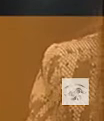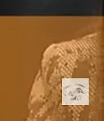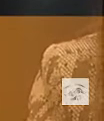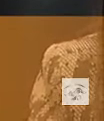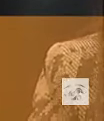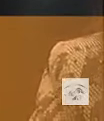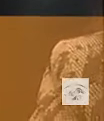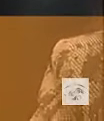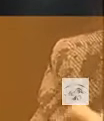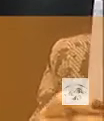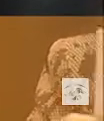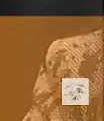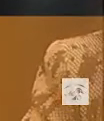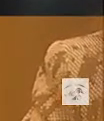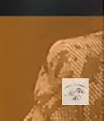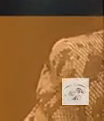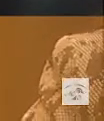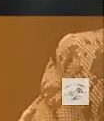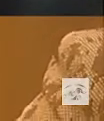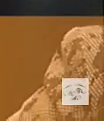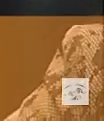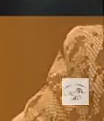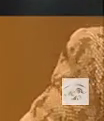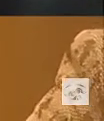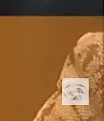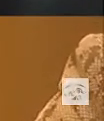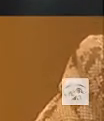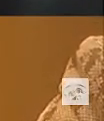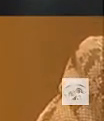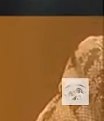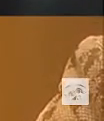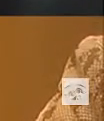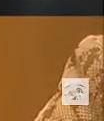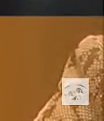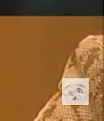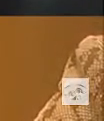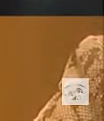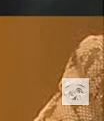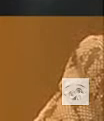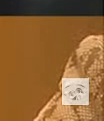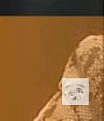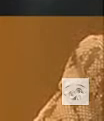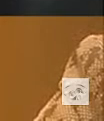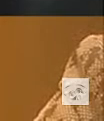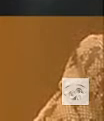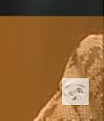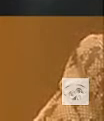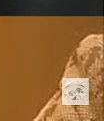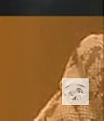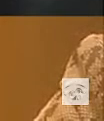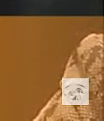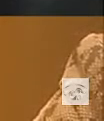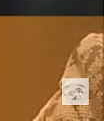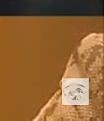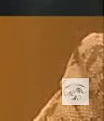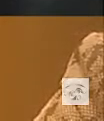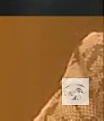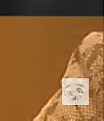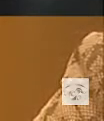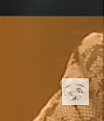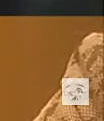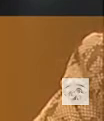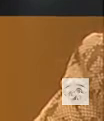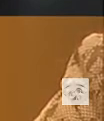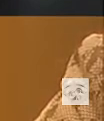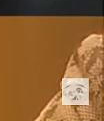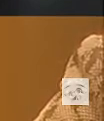por lo que Ignacio Vallarta consideraba superior esta institución del derecho mexicano respecto del habeas corpus del